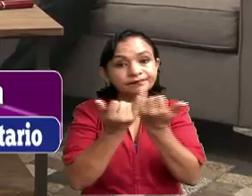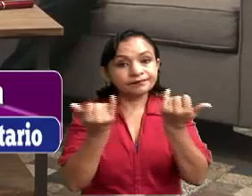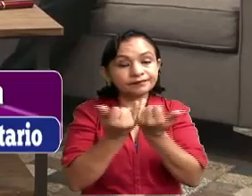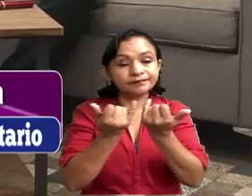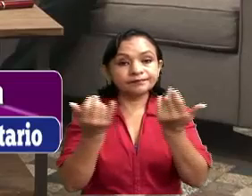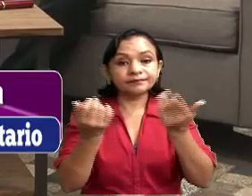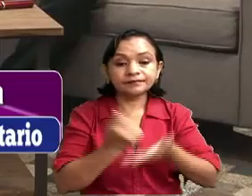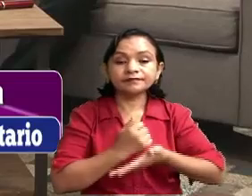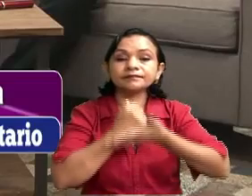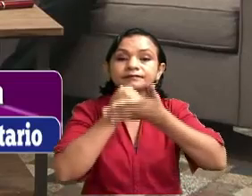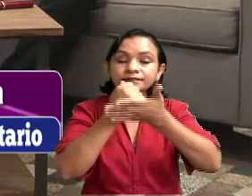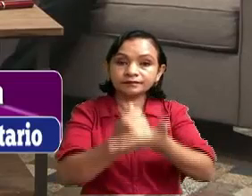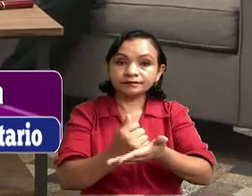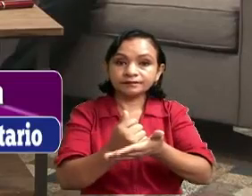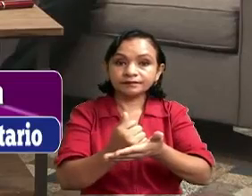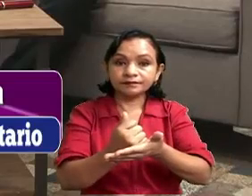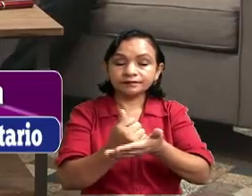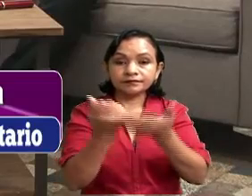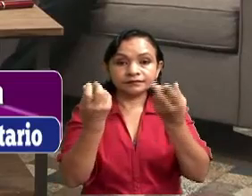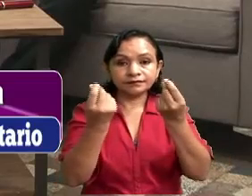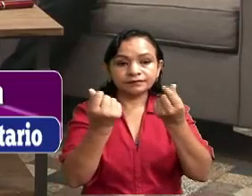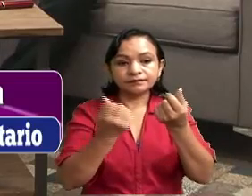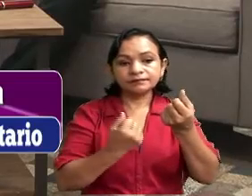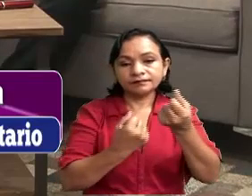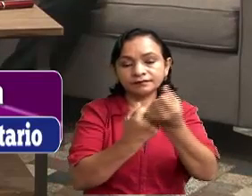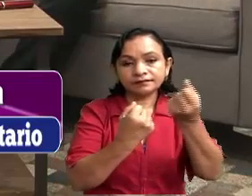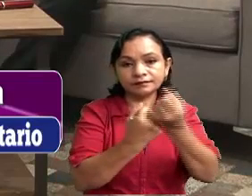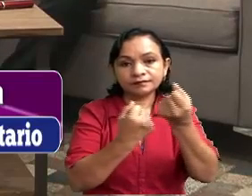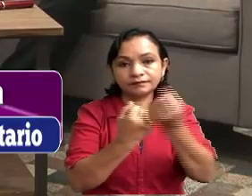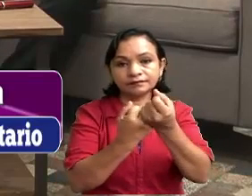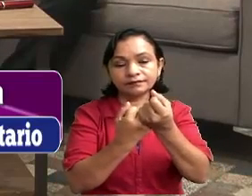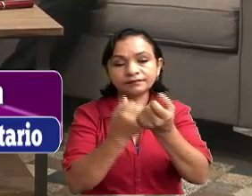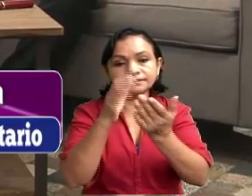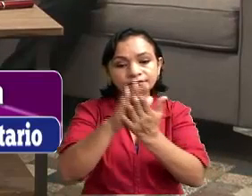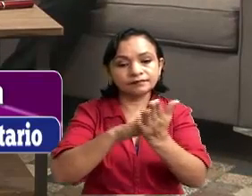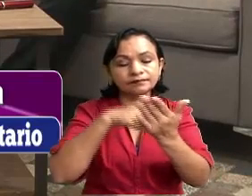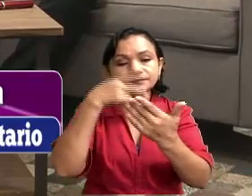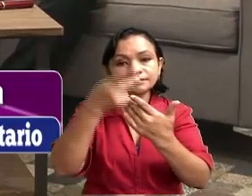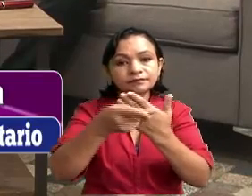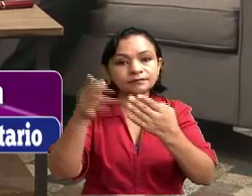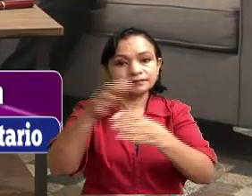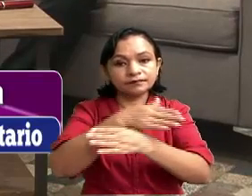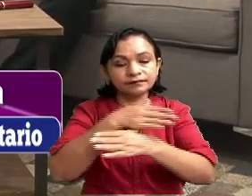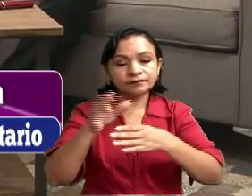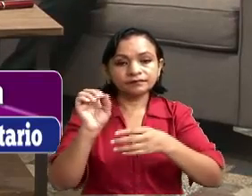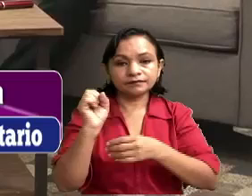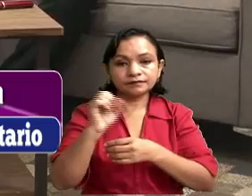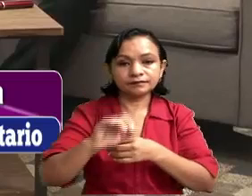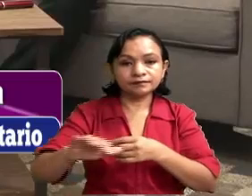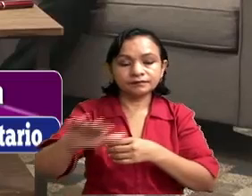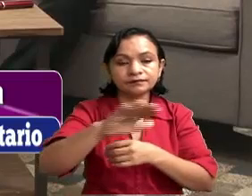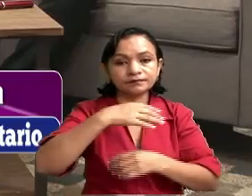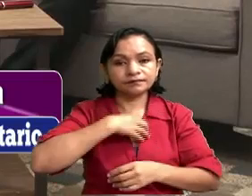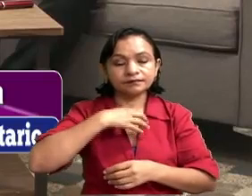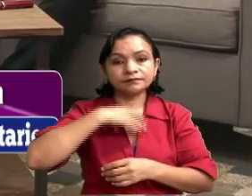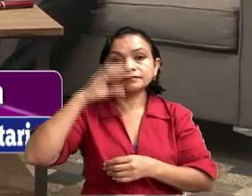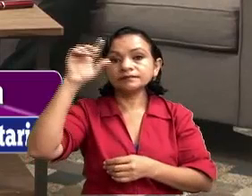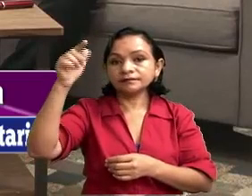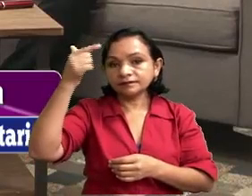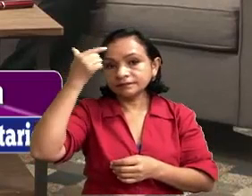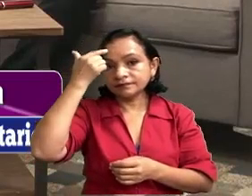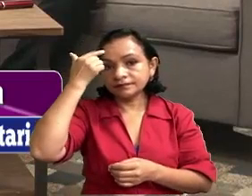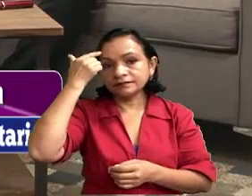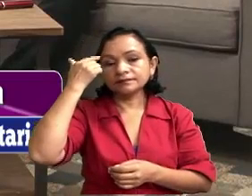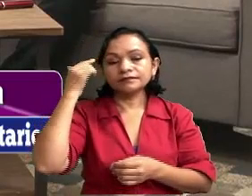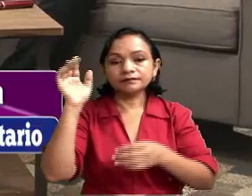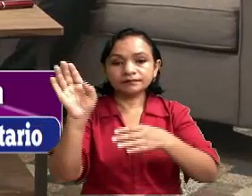para recursos para financiar los programas sociales del gobierno, ¿no?